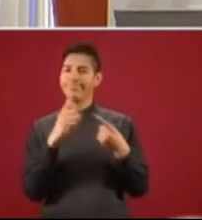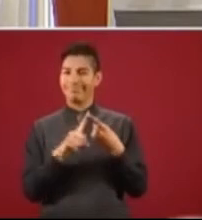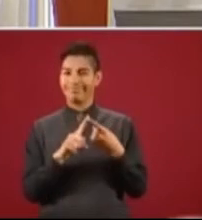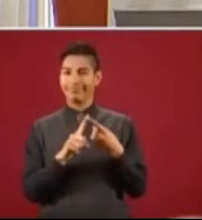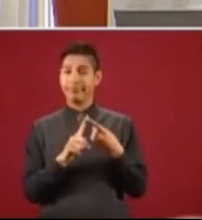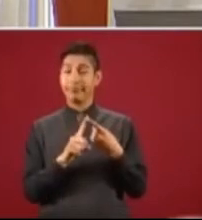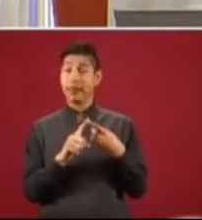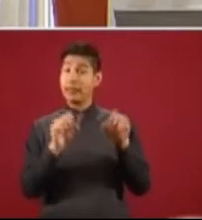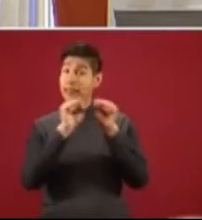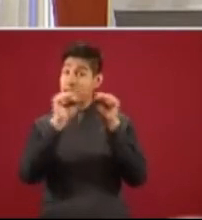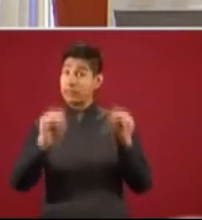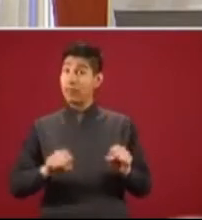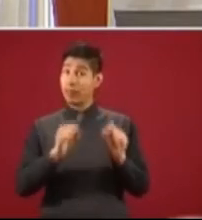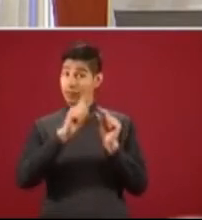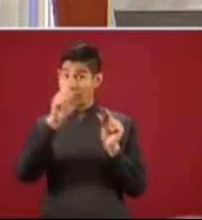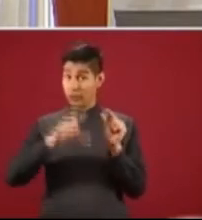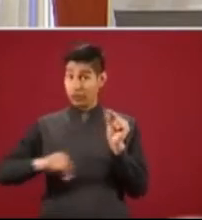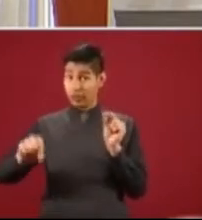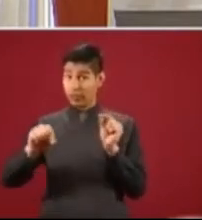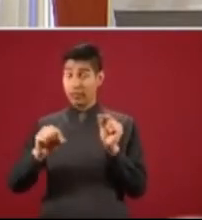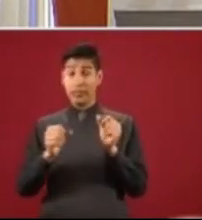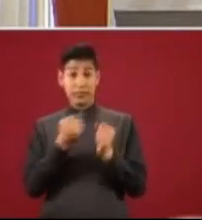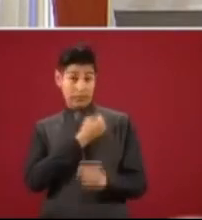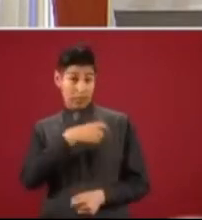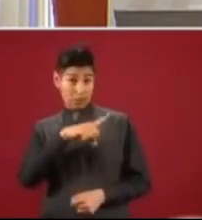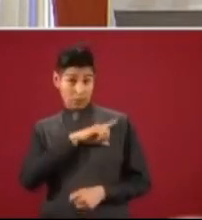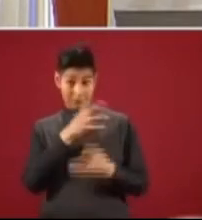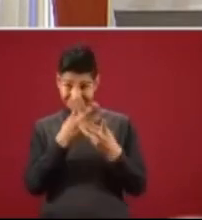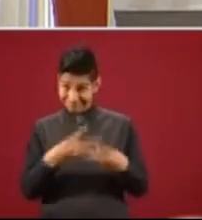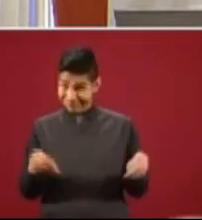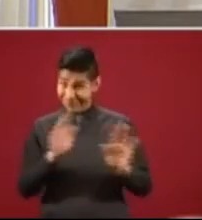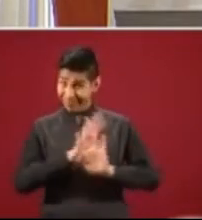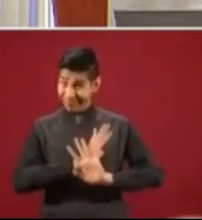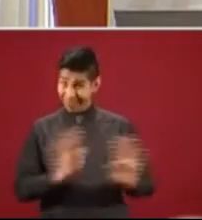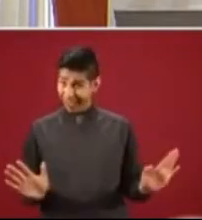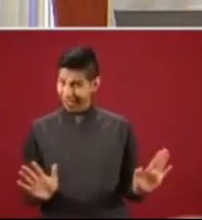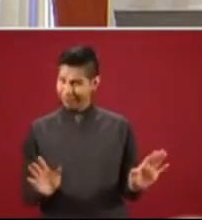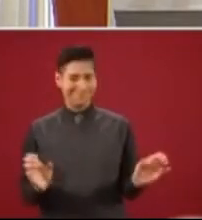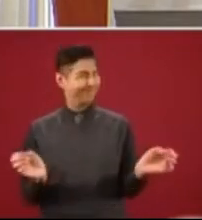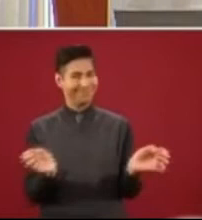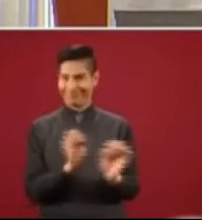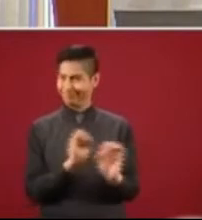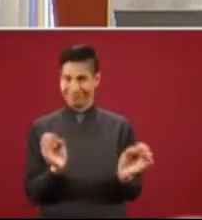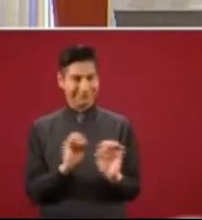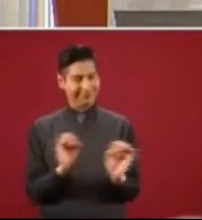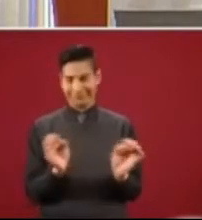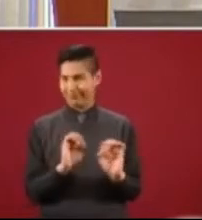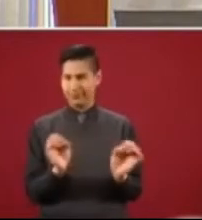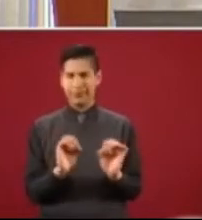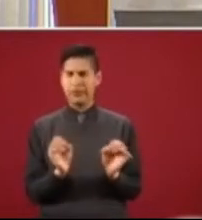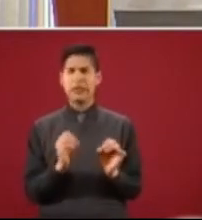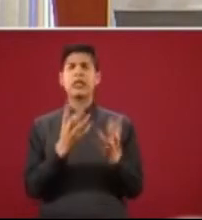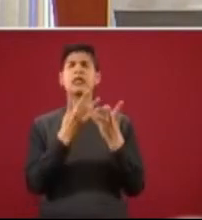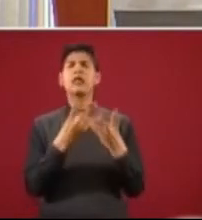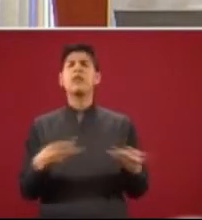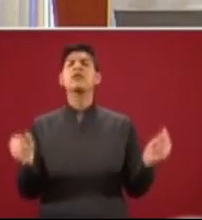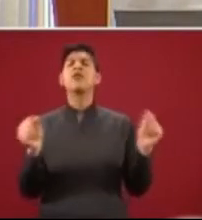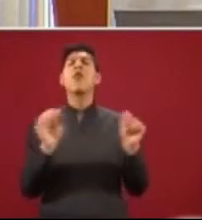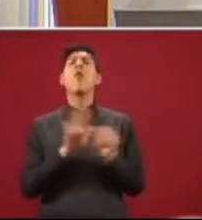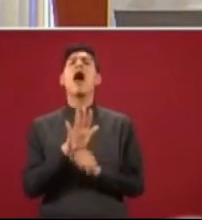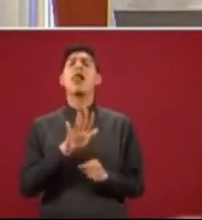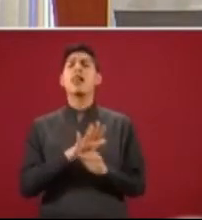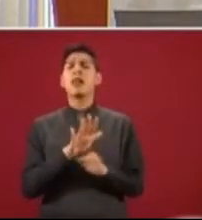Nacional de Salud no desapareció, como algunos dijeron, el 1 de diciembre. Lo que desapareció es